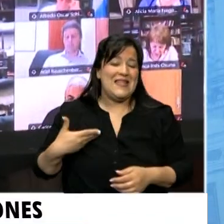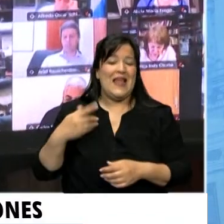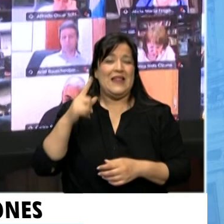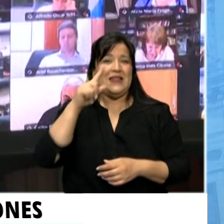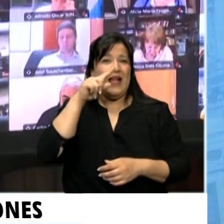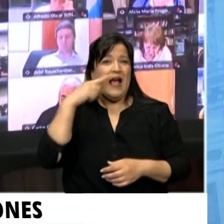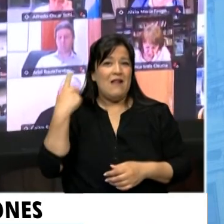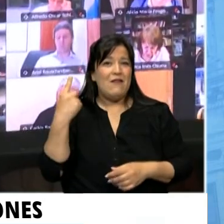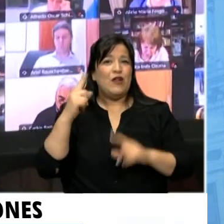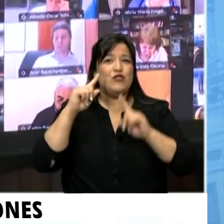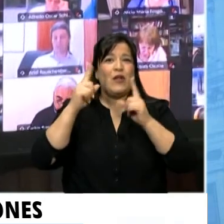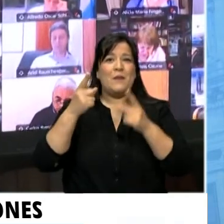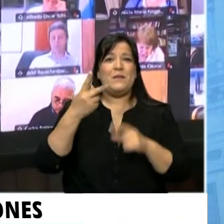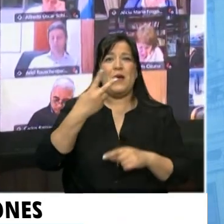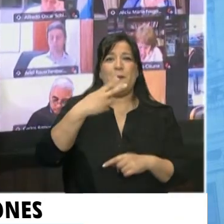campaña.